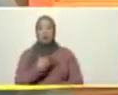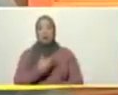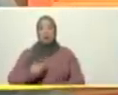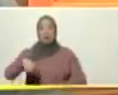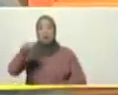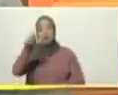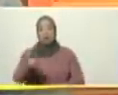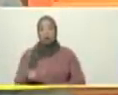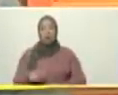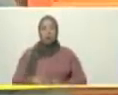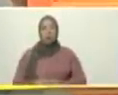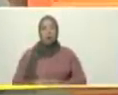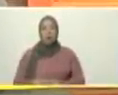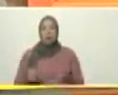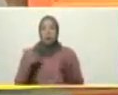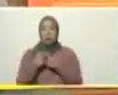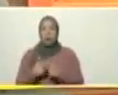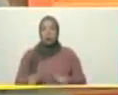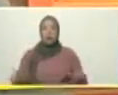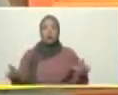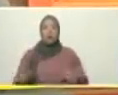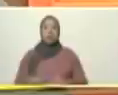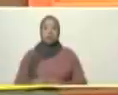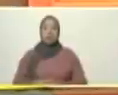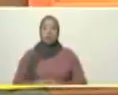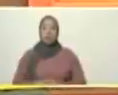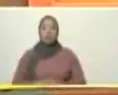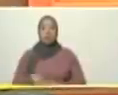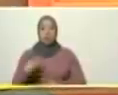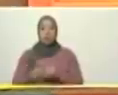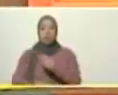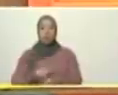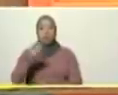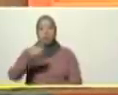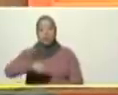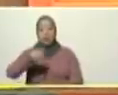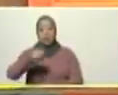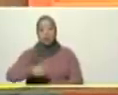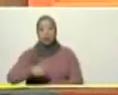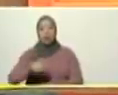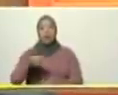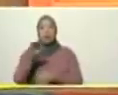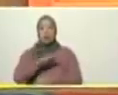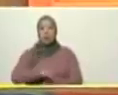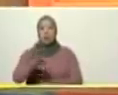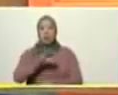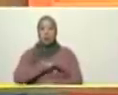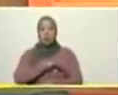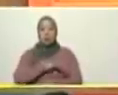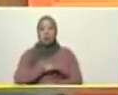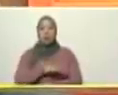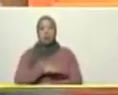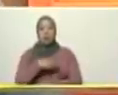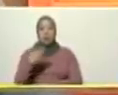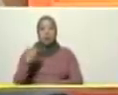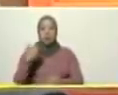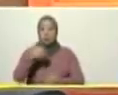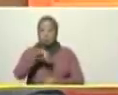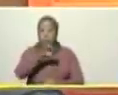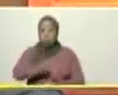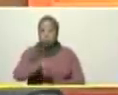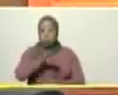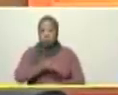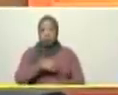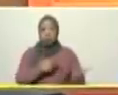los espacios imperantes de la comunicación, y allí tenemos que ir con redes sociales territorializadas, con redes sociales, pero